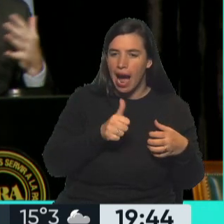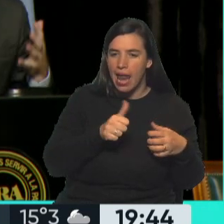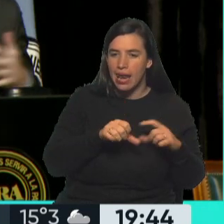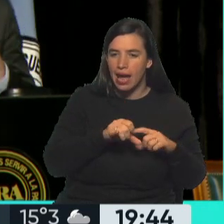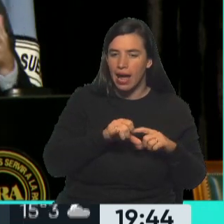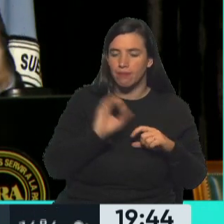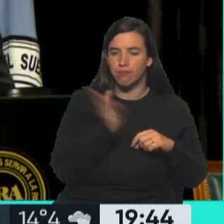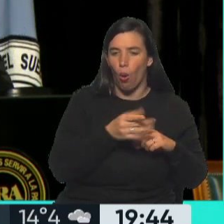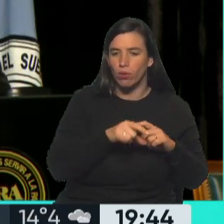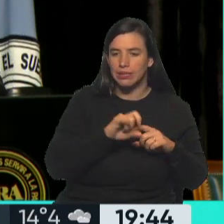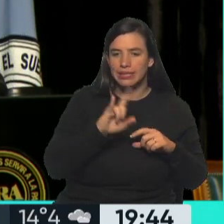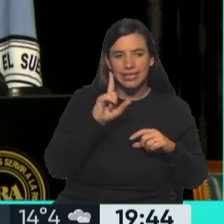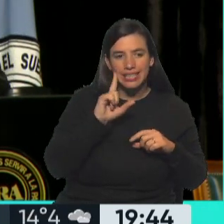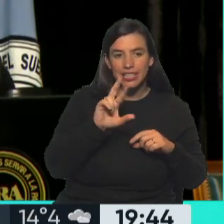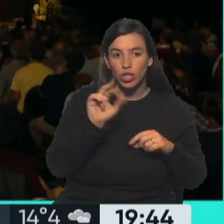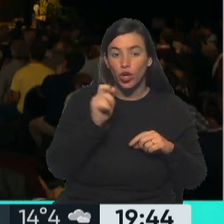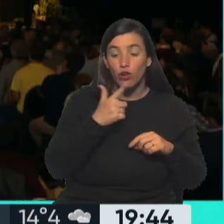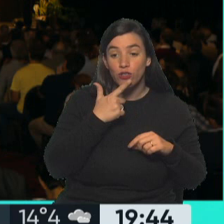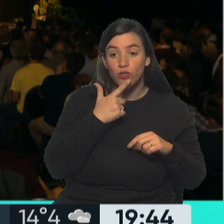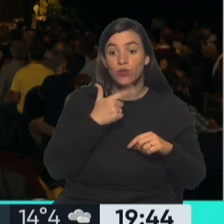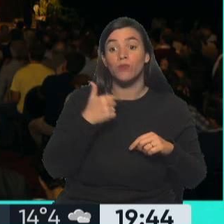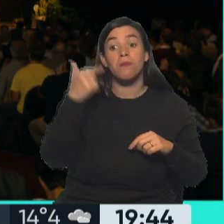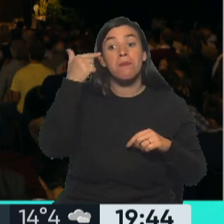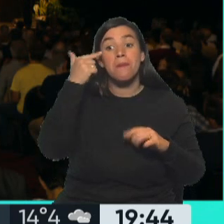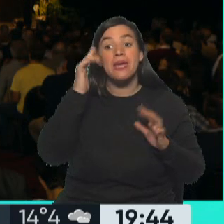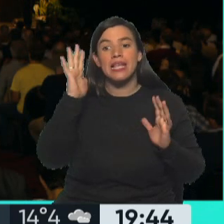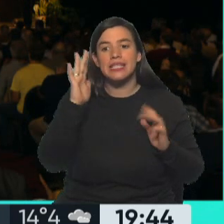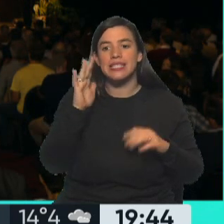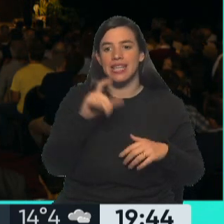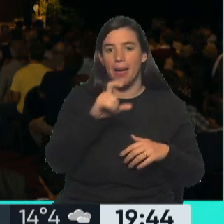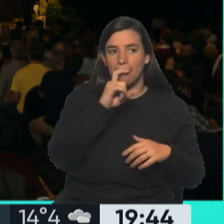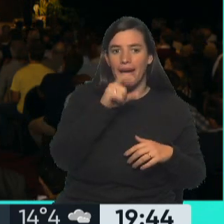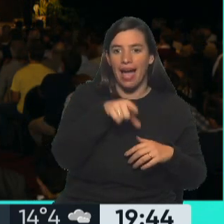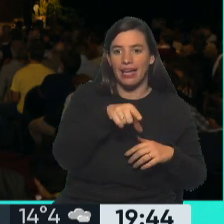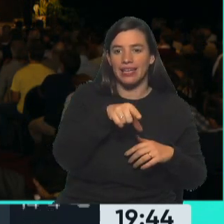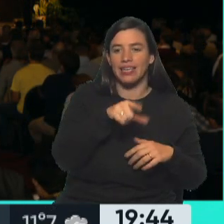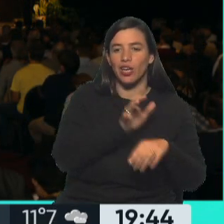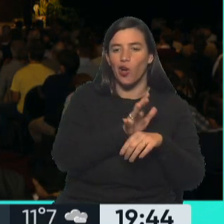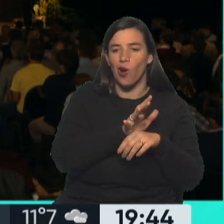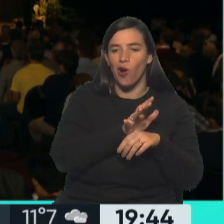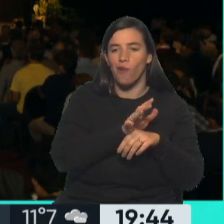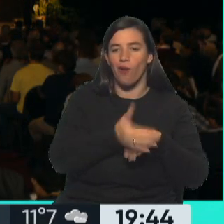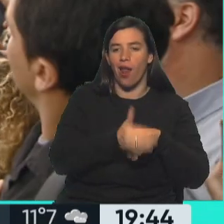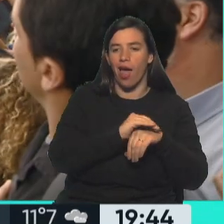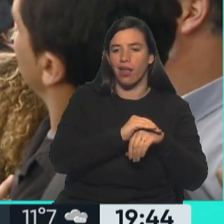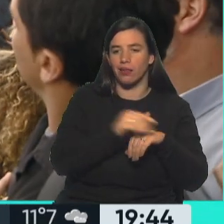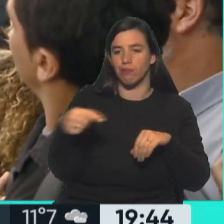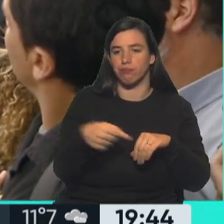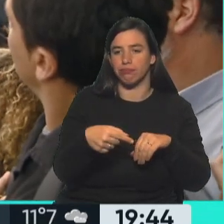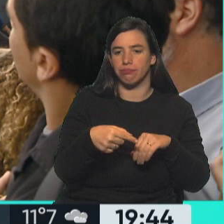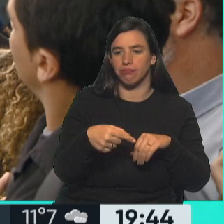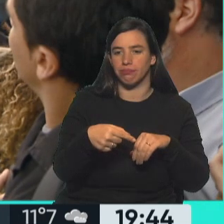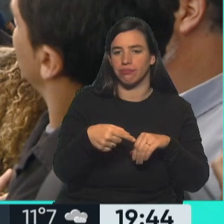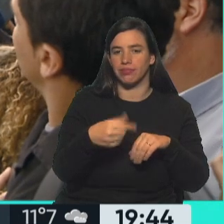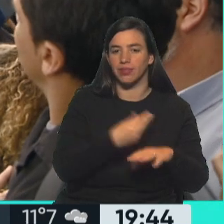tiene que pensar claramente es que Mauricio Macri le torció el brazo a Rodríguez Larreta y pone